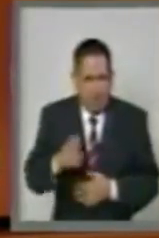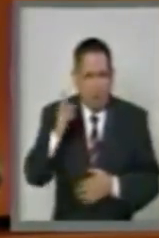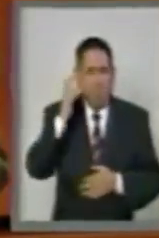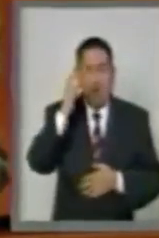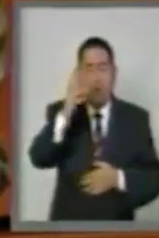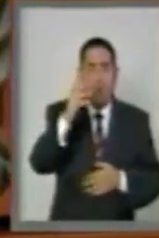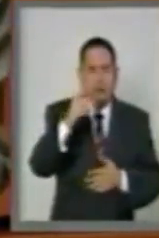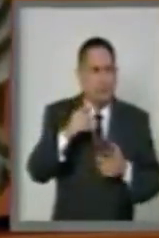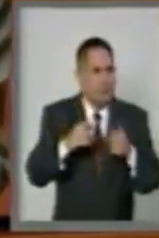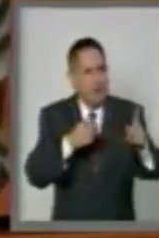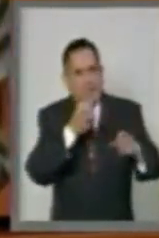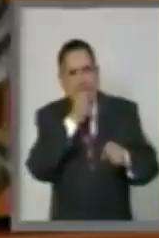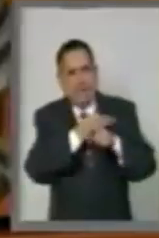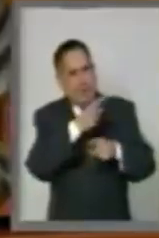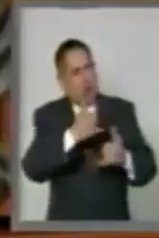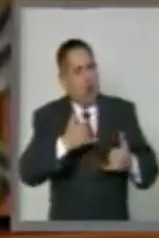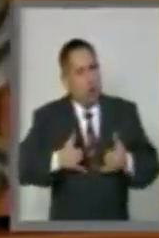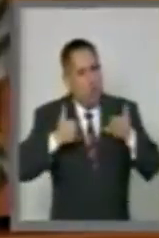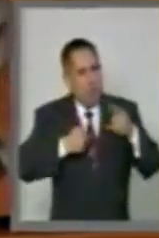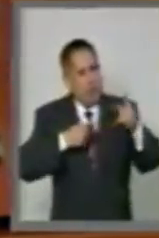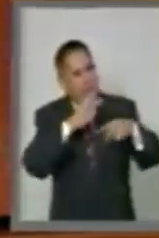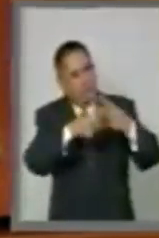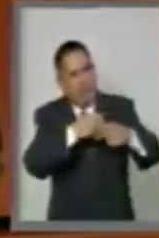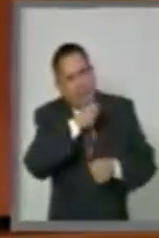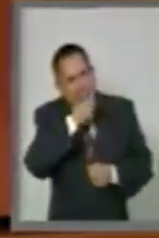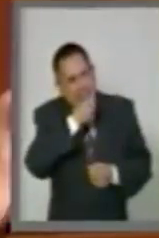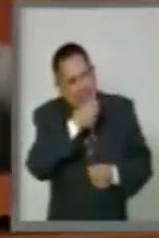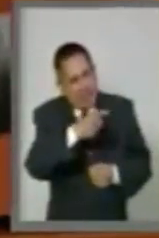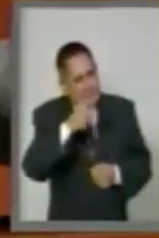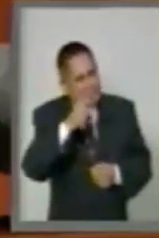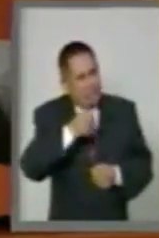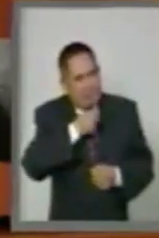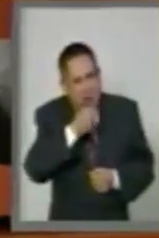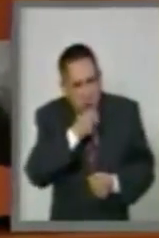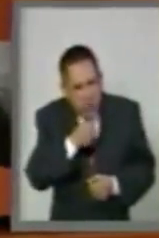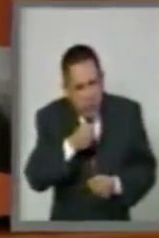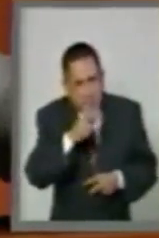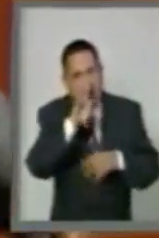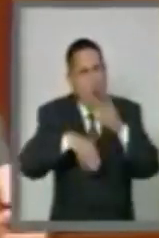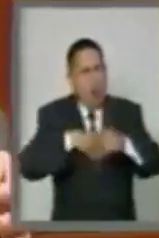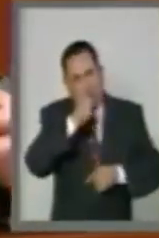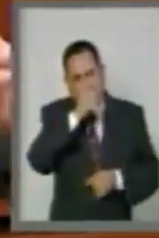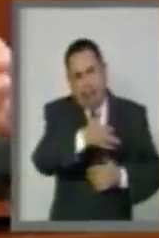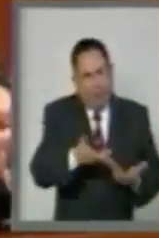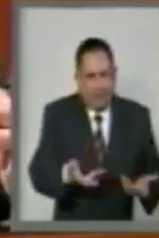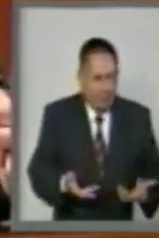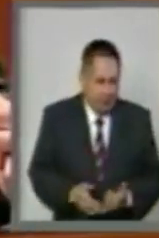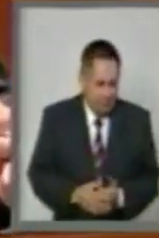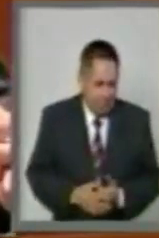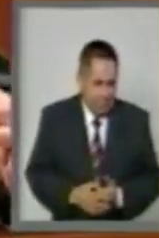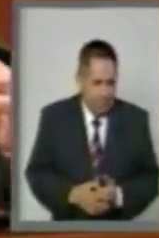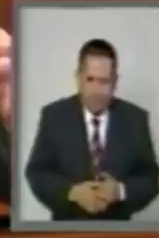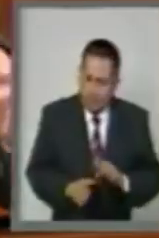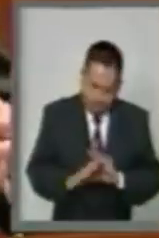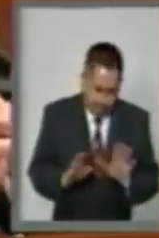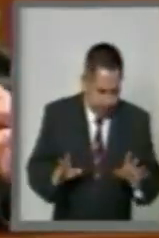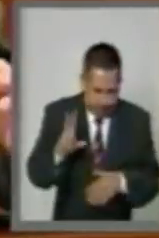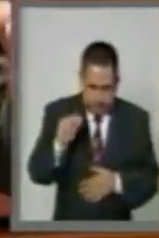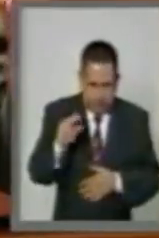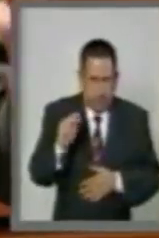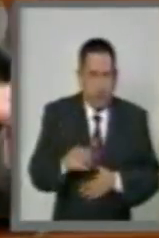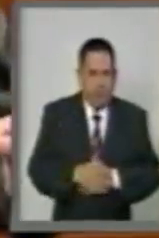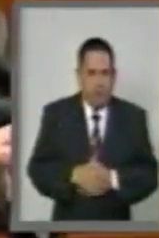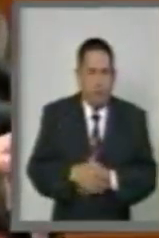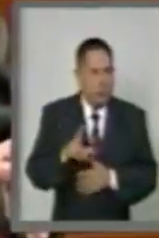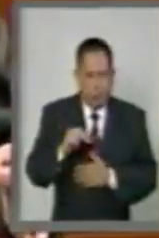hasta el señor secretario, que es joven, ya será un viejo dentro de 30 años y ya no le podemos reclamar. No